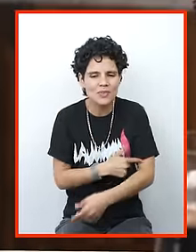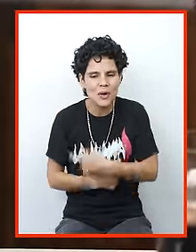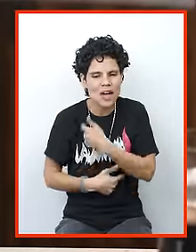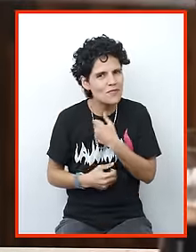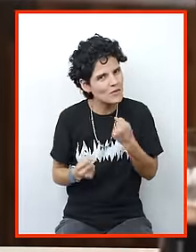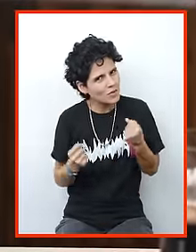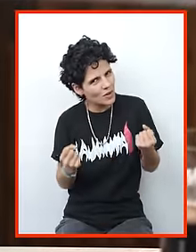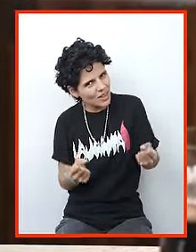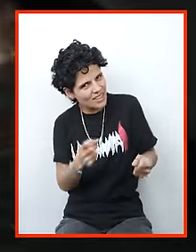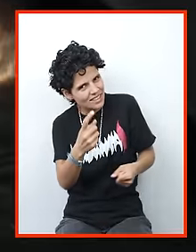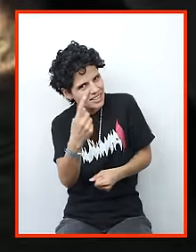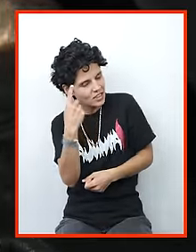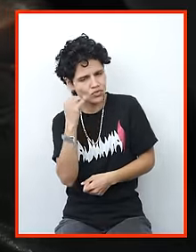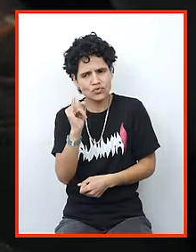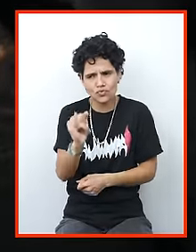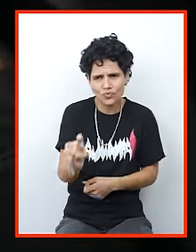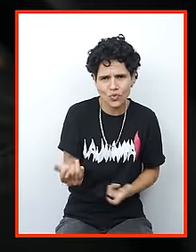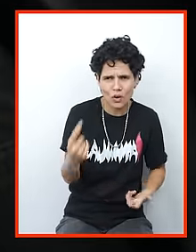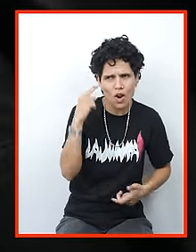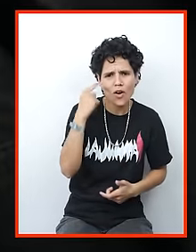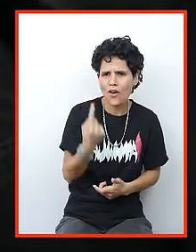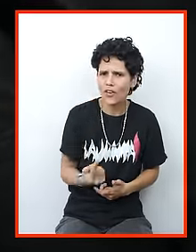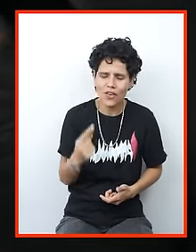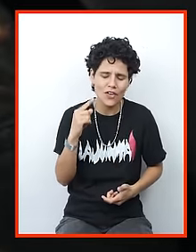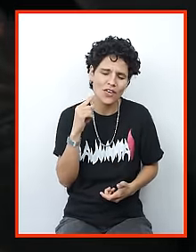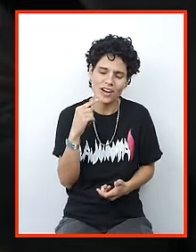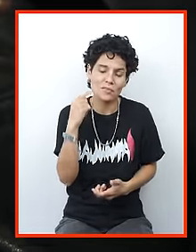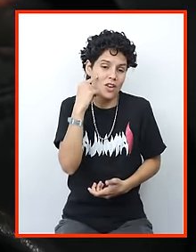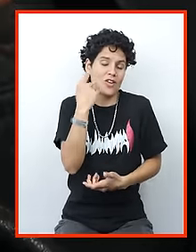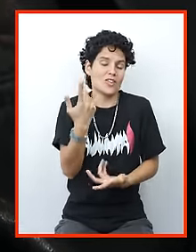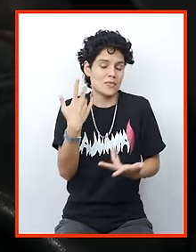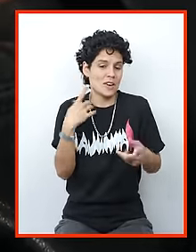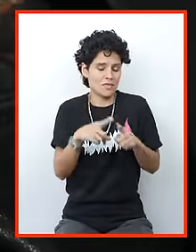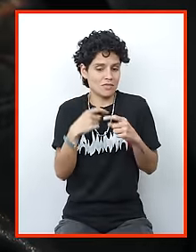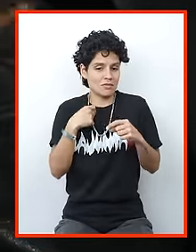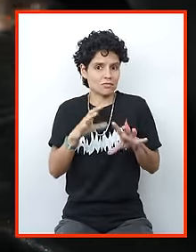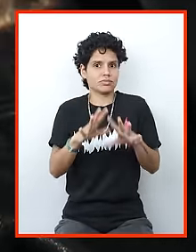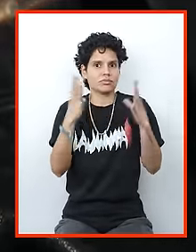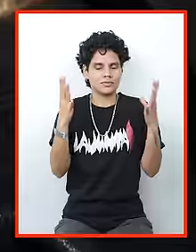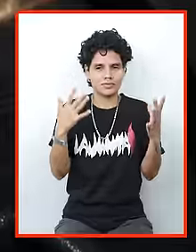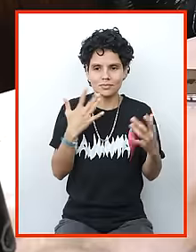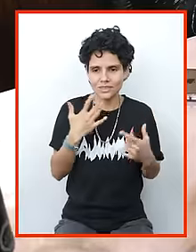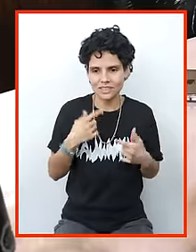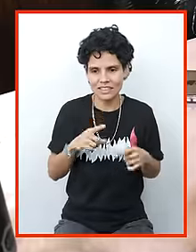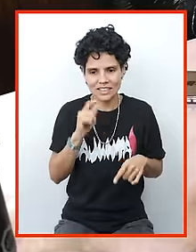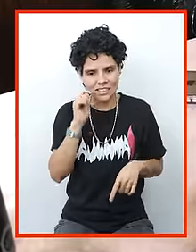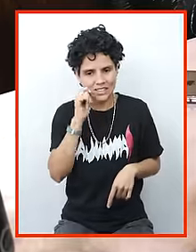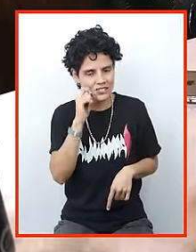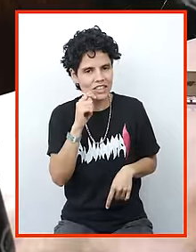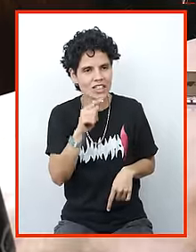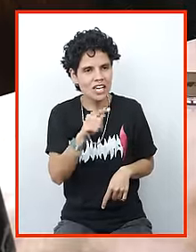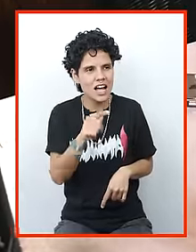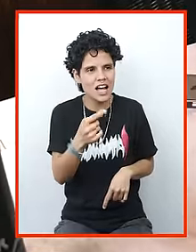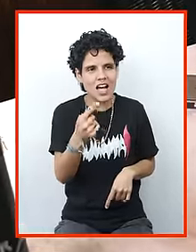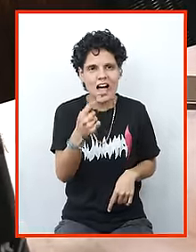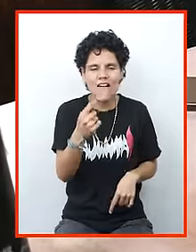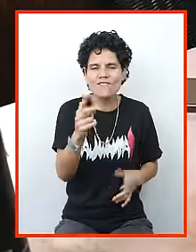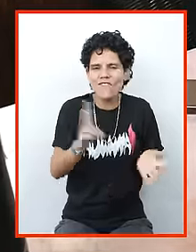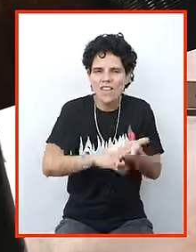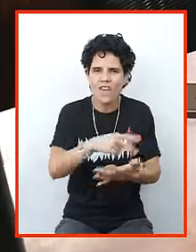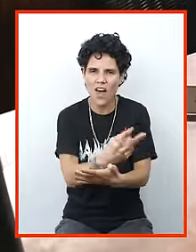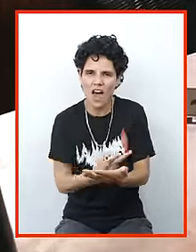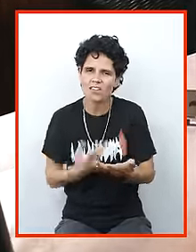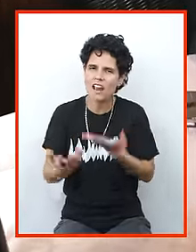tatúa tu nombre? Claro. Como, sí, o sea, es loco igual, pues como raro, pero es hermoso porque ahí te demuestra como el amor